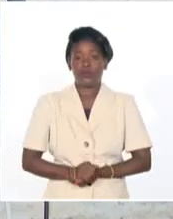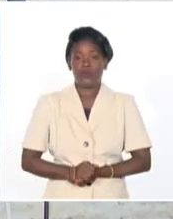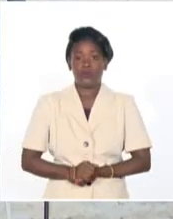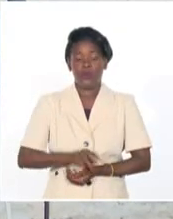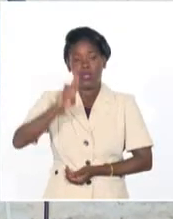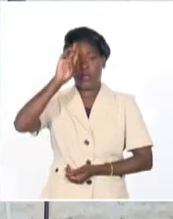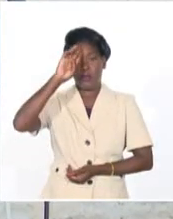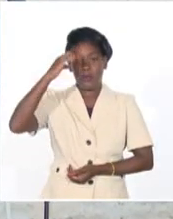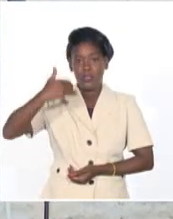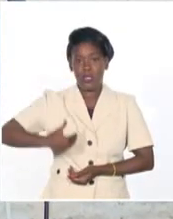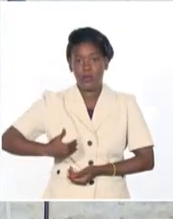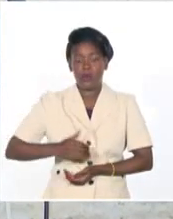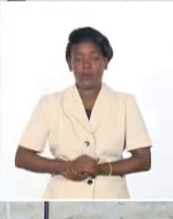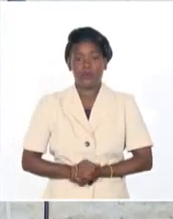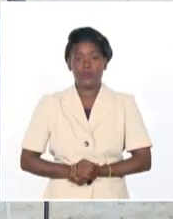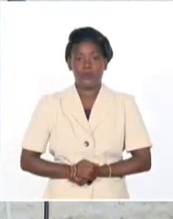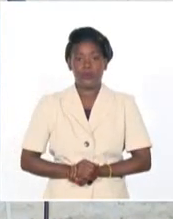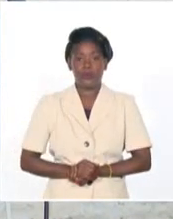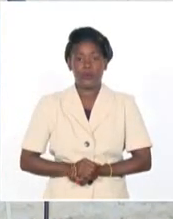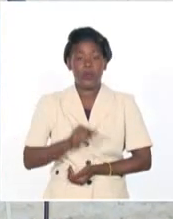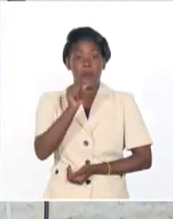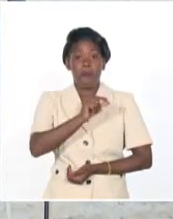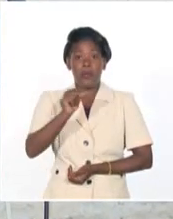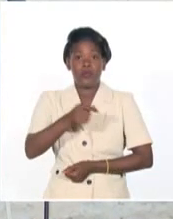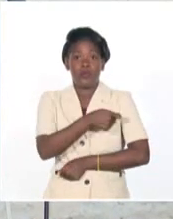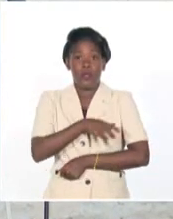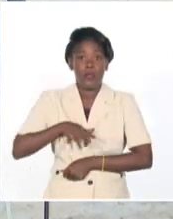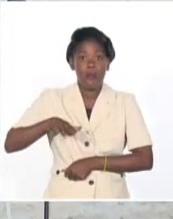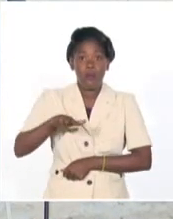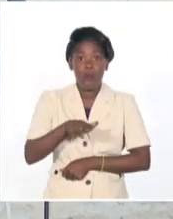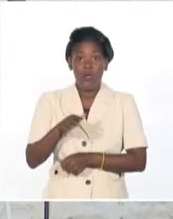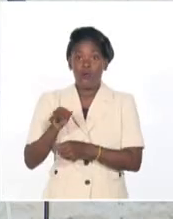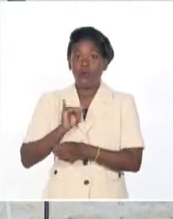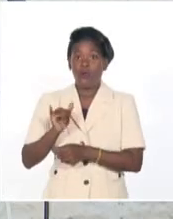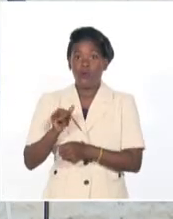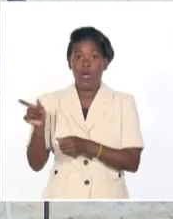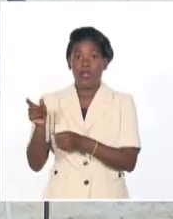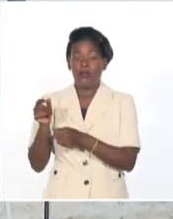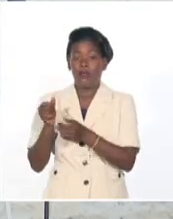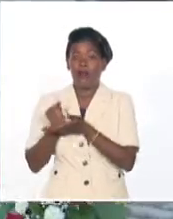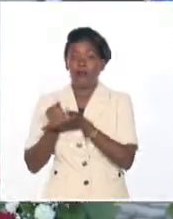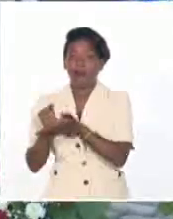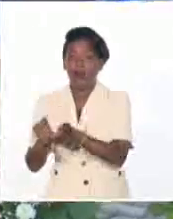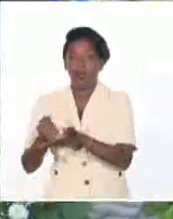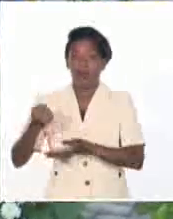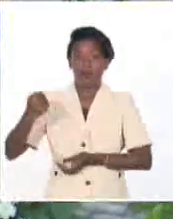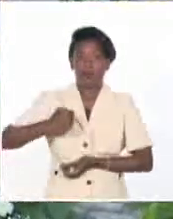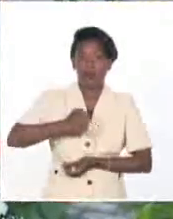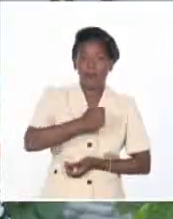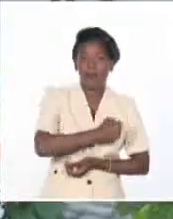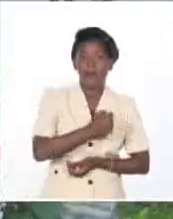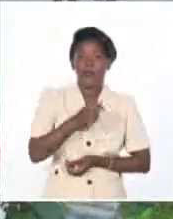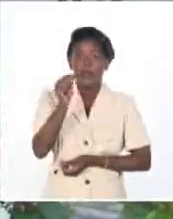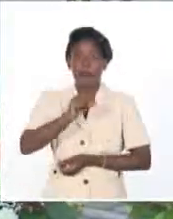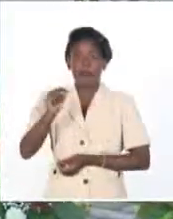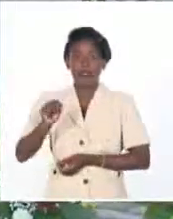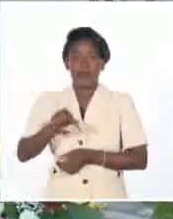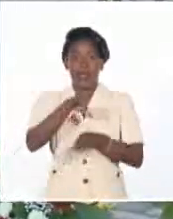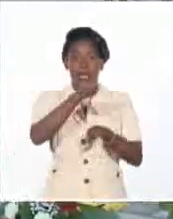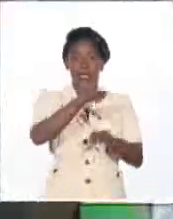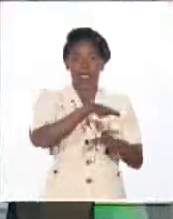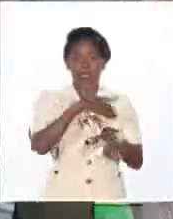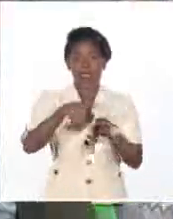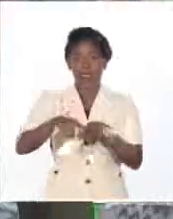se movilizaron para ayudar en los centros de evacuación, los artistas y deportistas. El homenaje y recuerdo perenne de